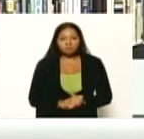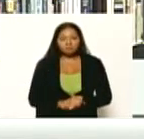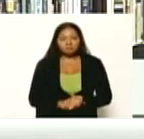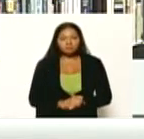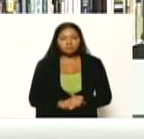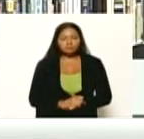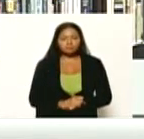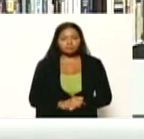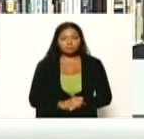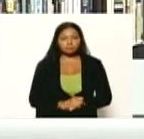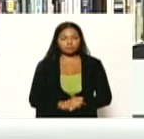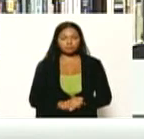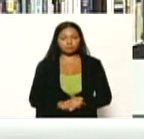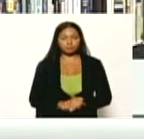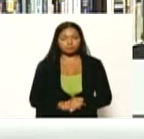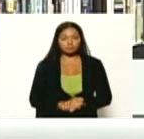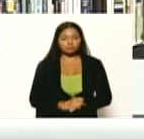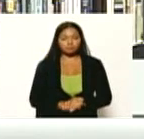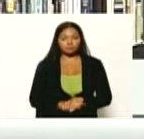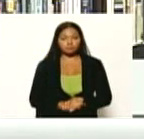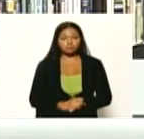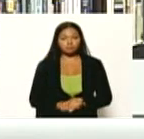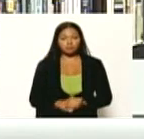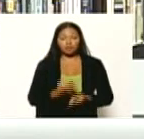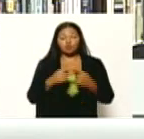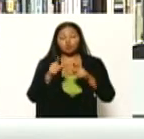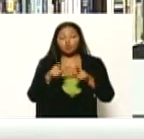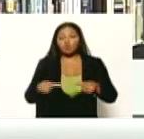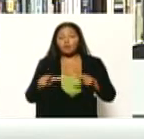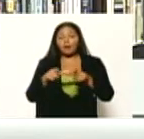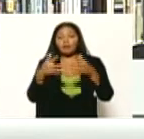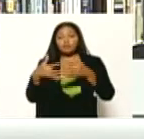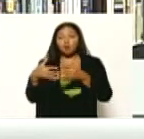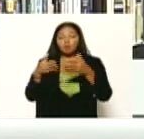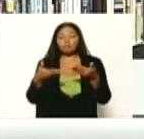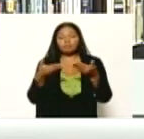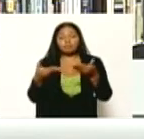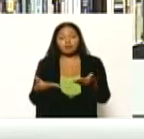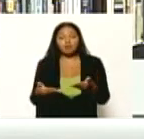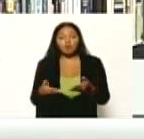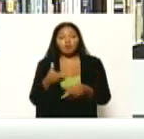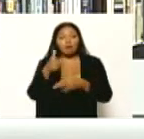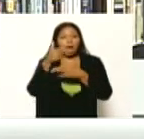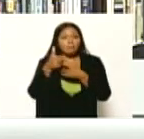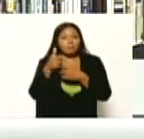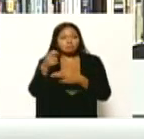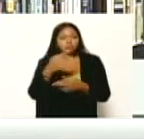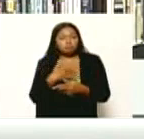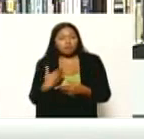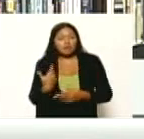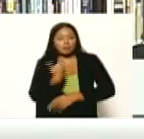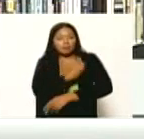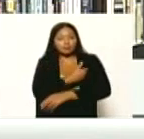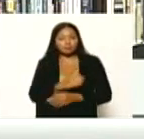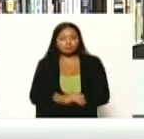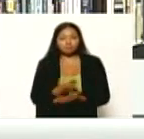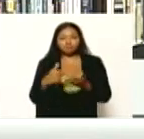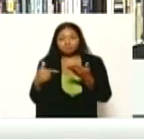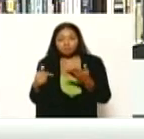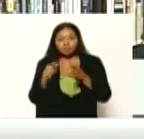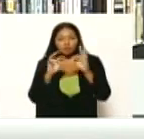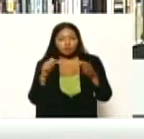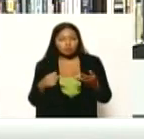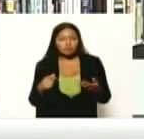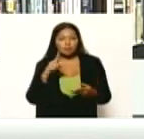cual, y armas también ofrecían en California. En California ofrecieron armas. Y así por el